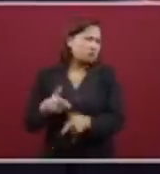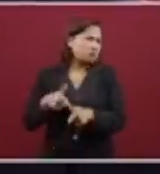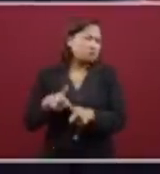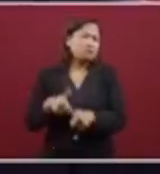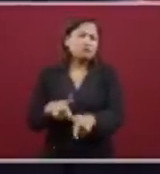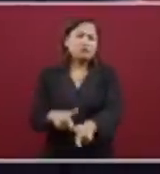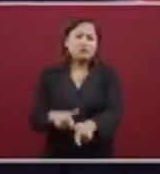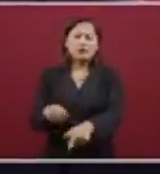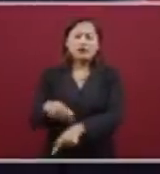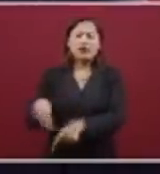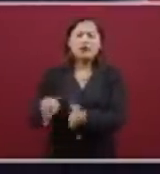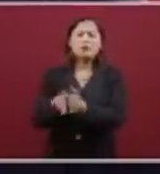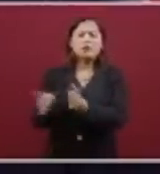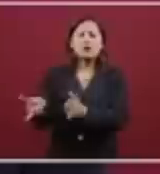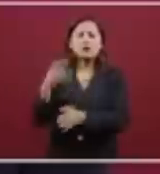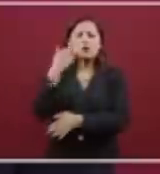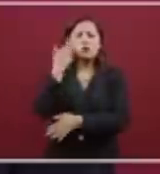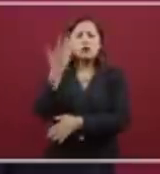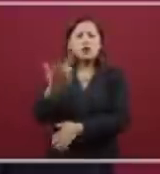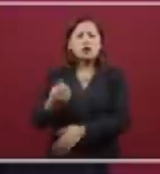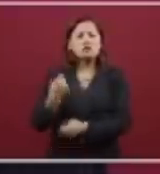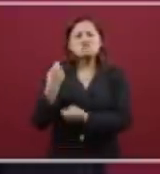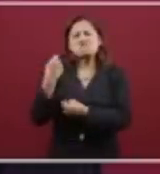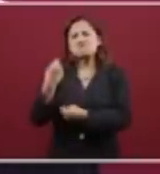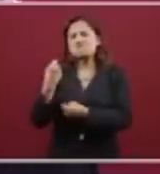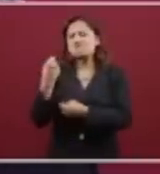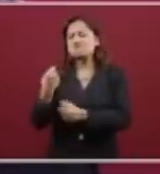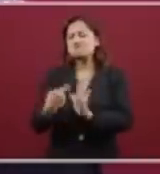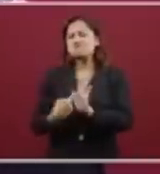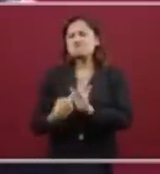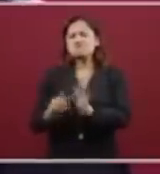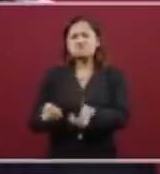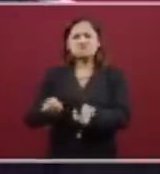movimiento antes